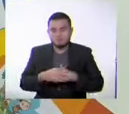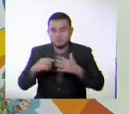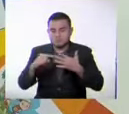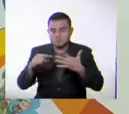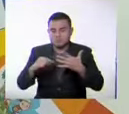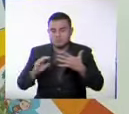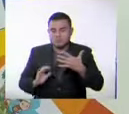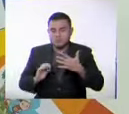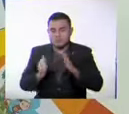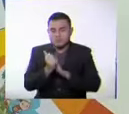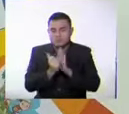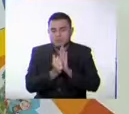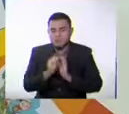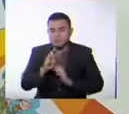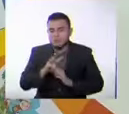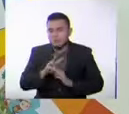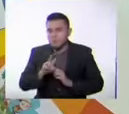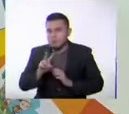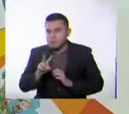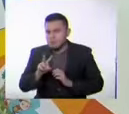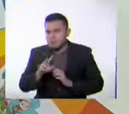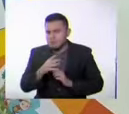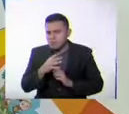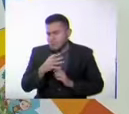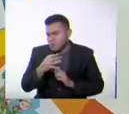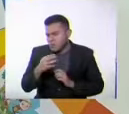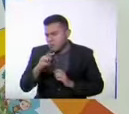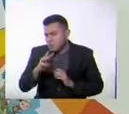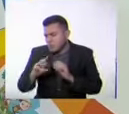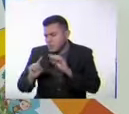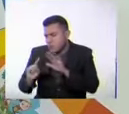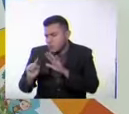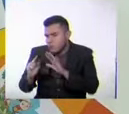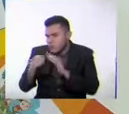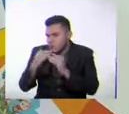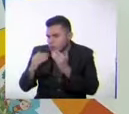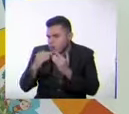artículo 32 al 36, habla también de esas